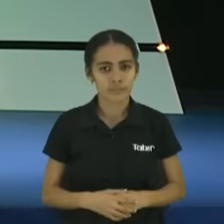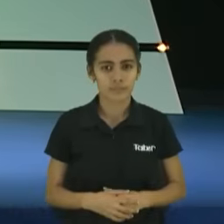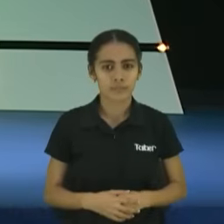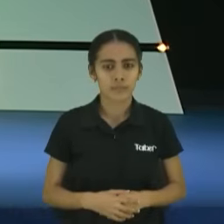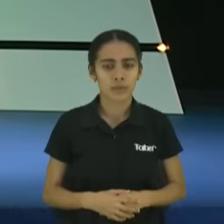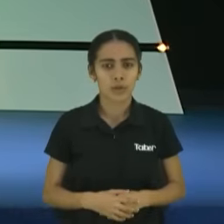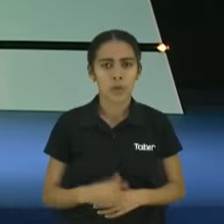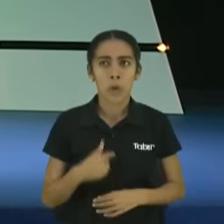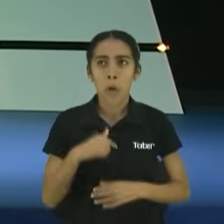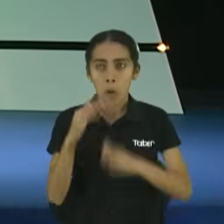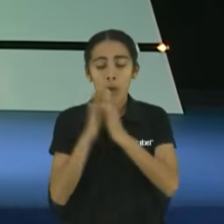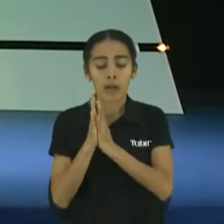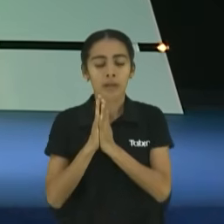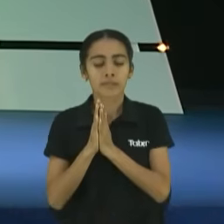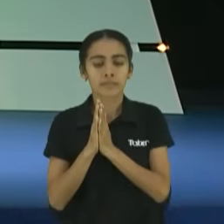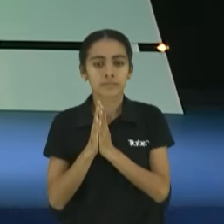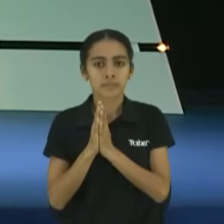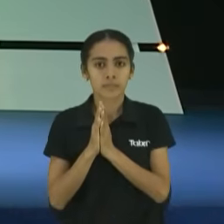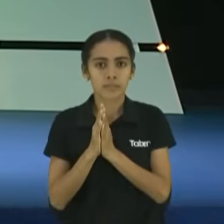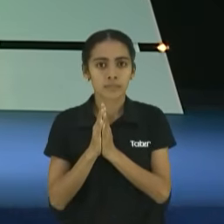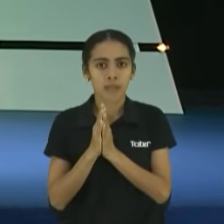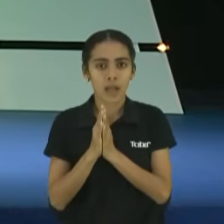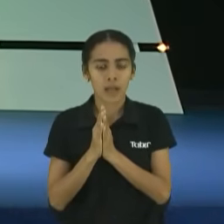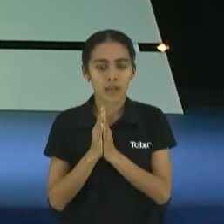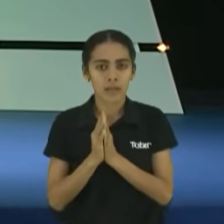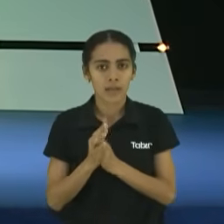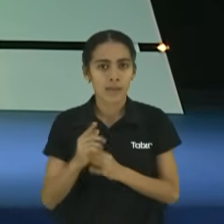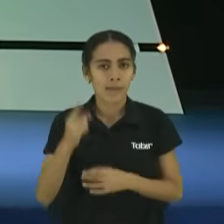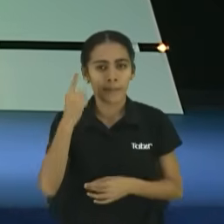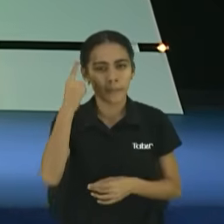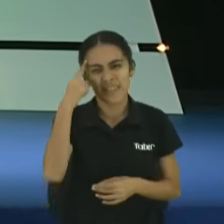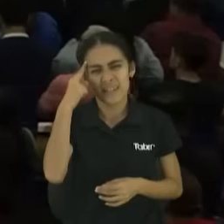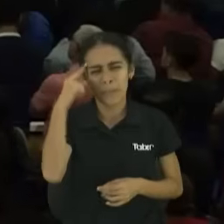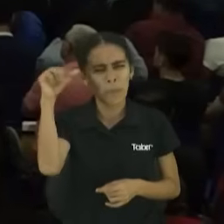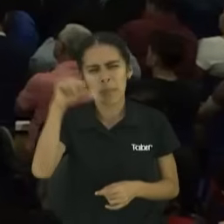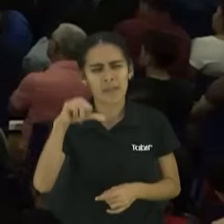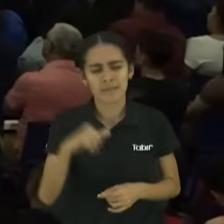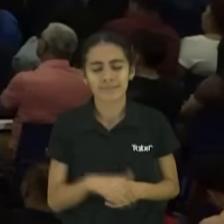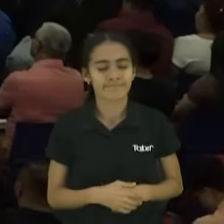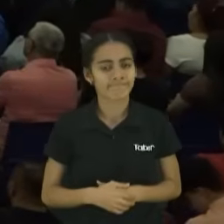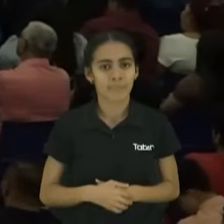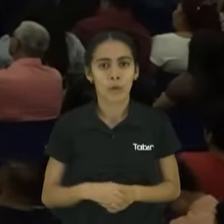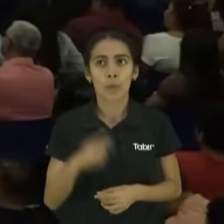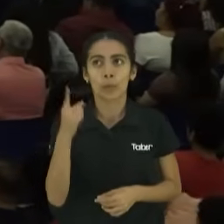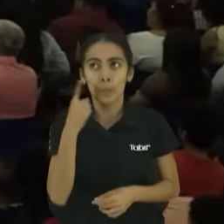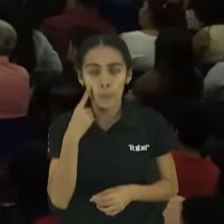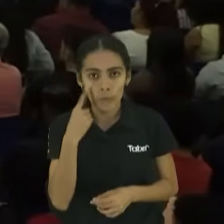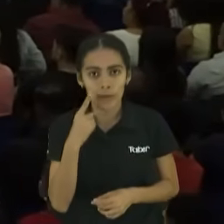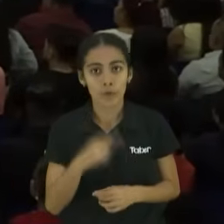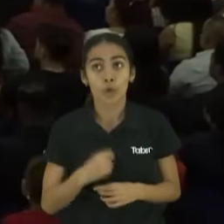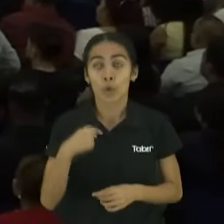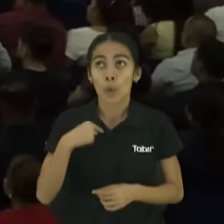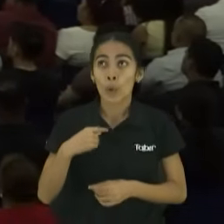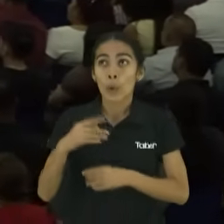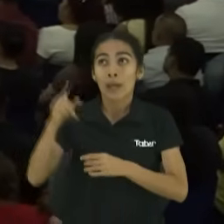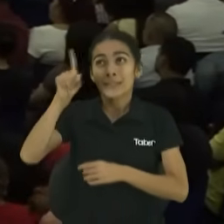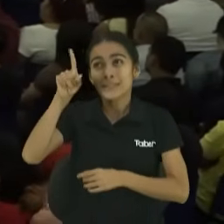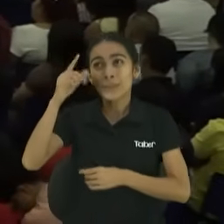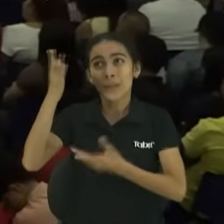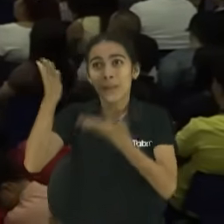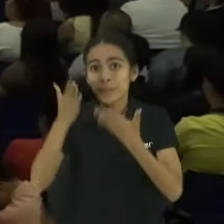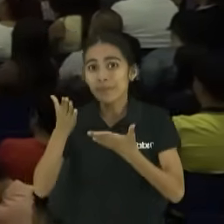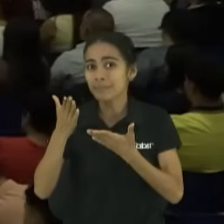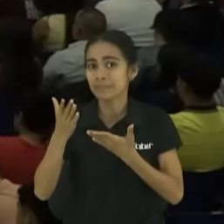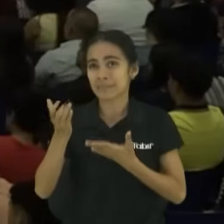yo oré, ajá, cabal. Sí, me imagino. Pero estás también hoy. No, yo todos los días me encuentro con el Señor. Señor, ayúdame. Señor, si en algo yo